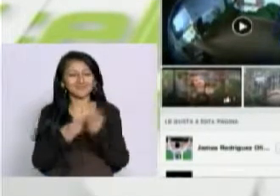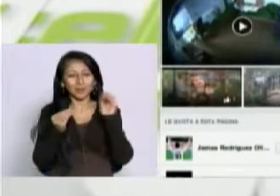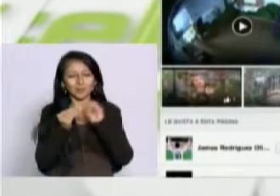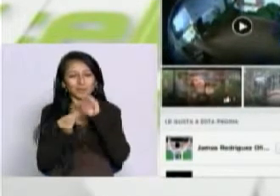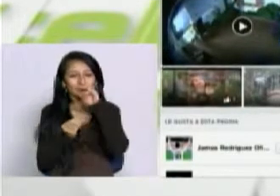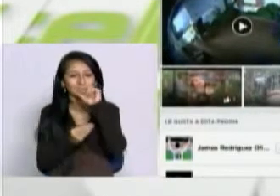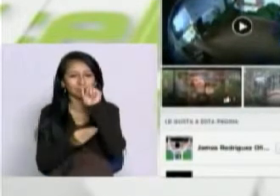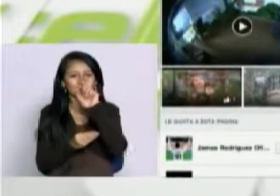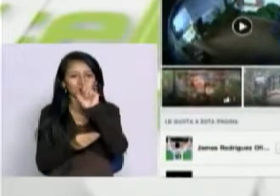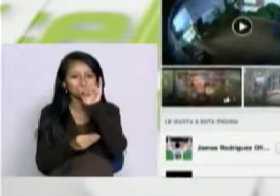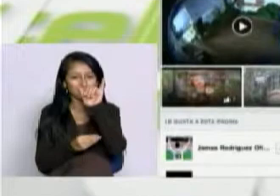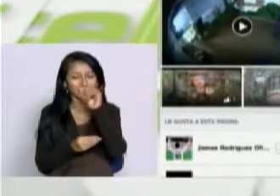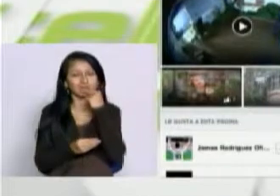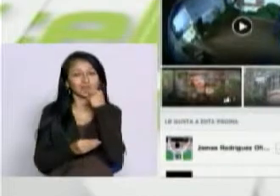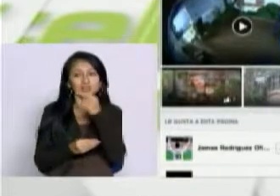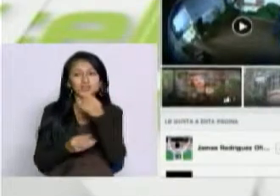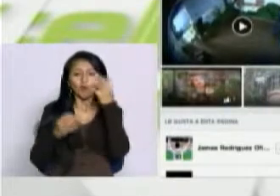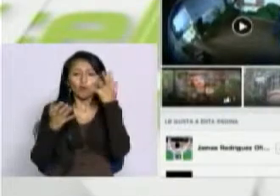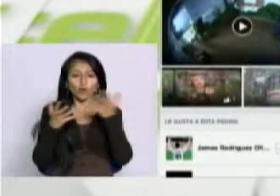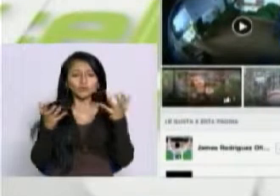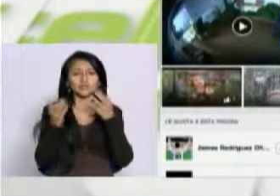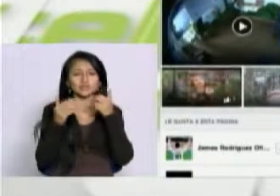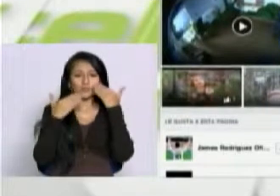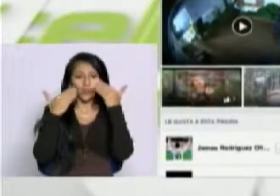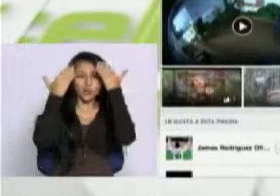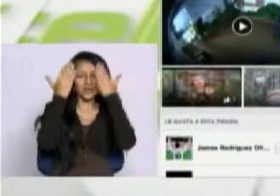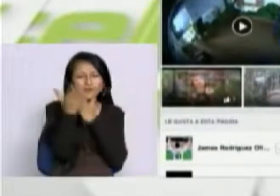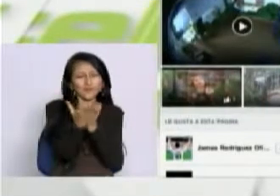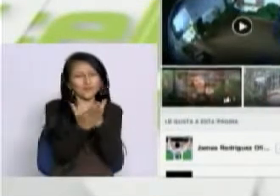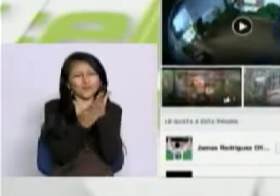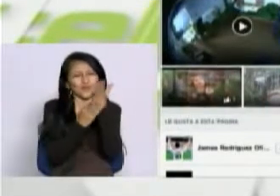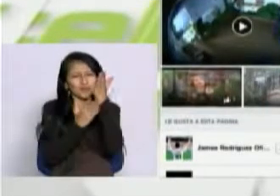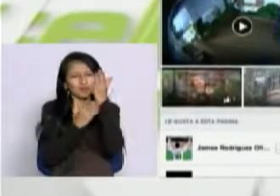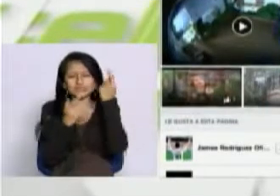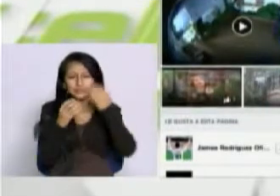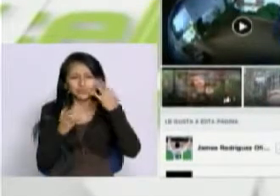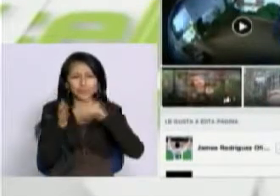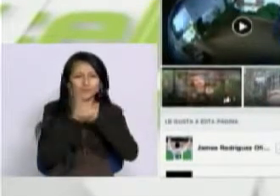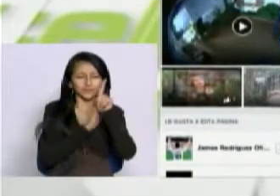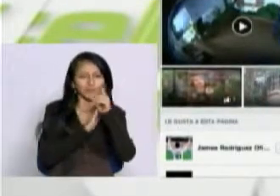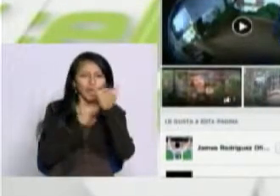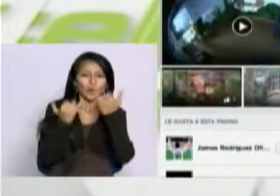perdura y siempre está en actitud de cambio y progreso. ¿Qué sucederá?